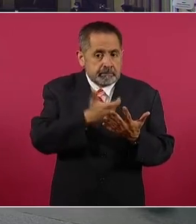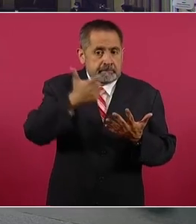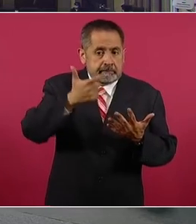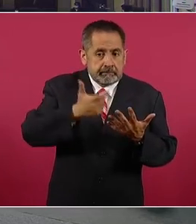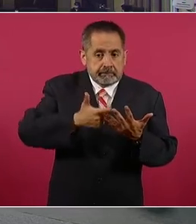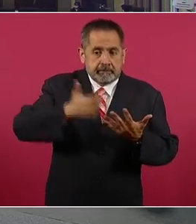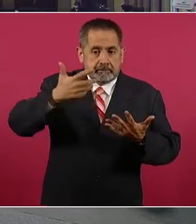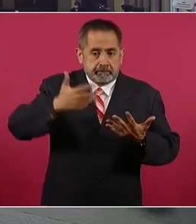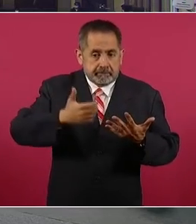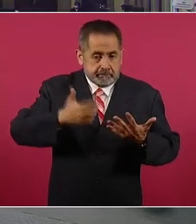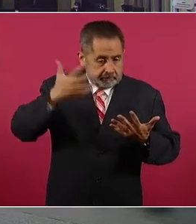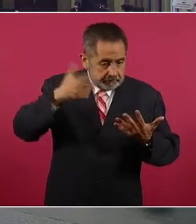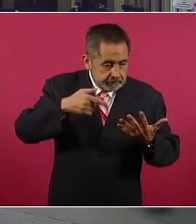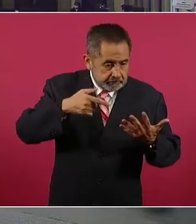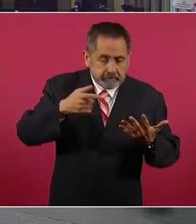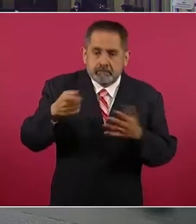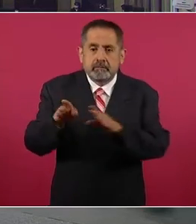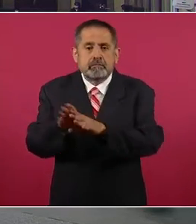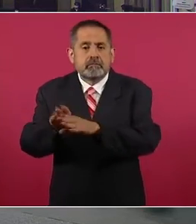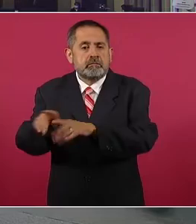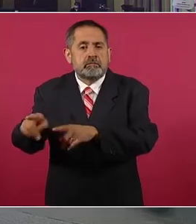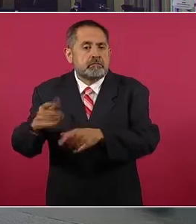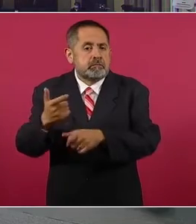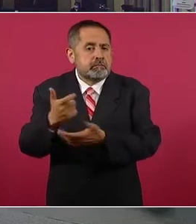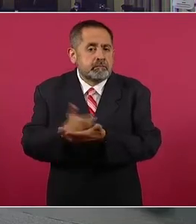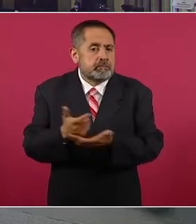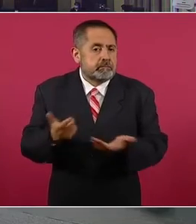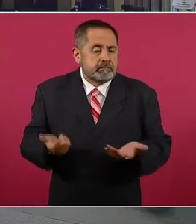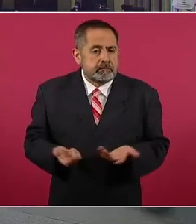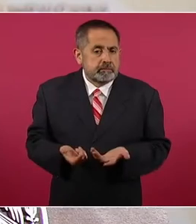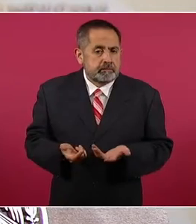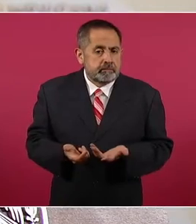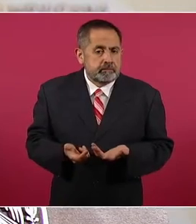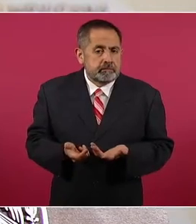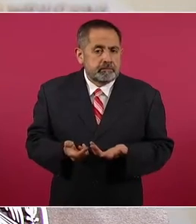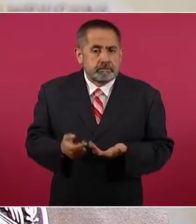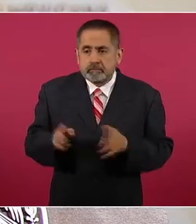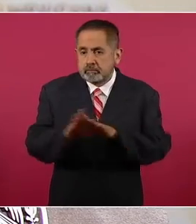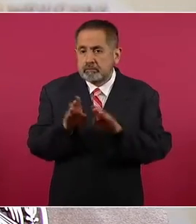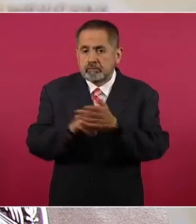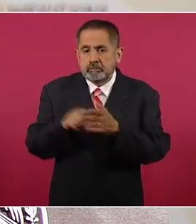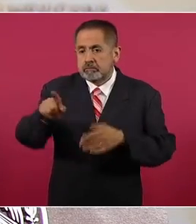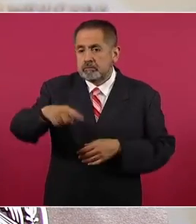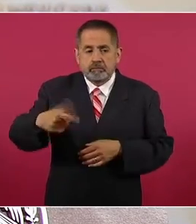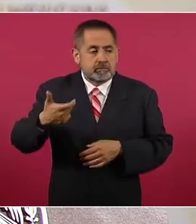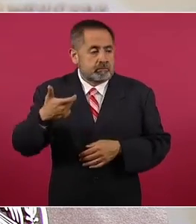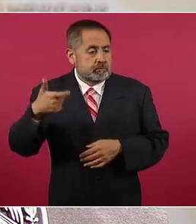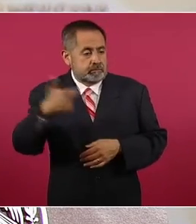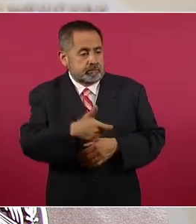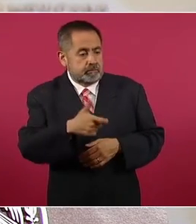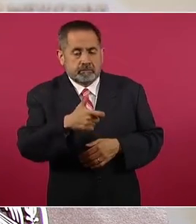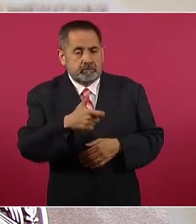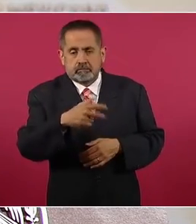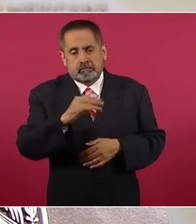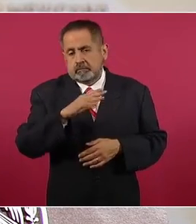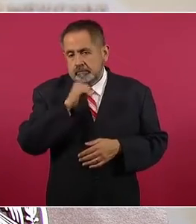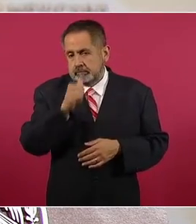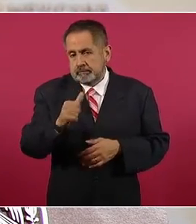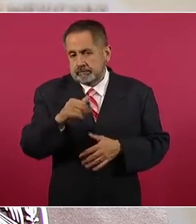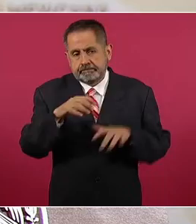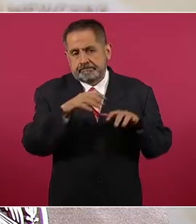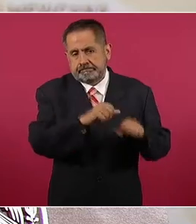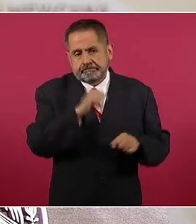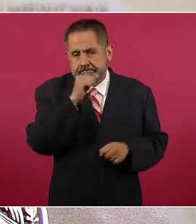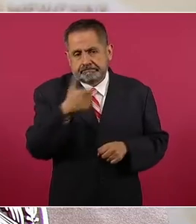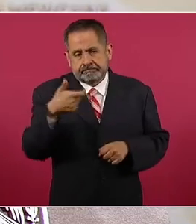y toda la parálisis que significa para la industria el que no